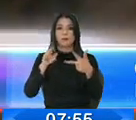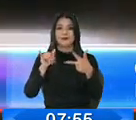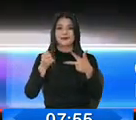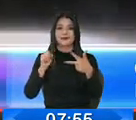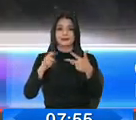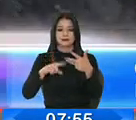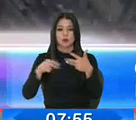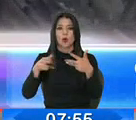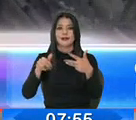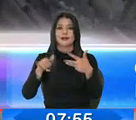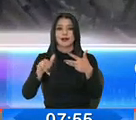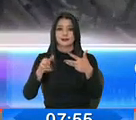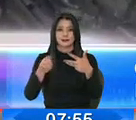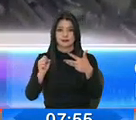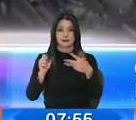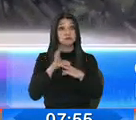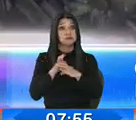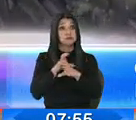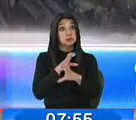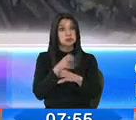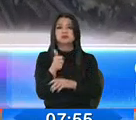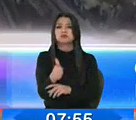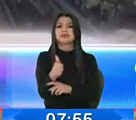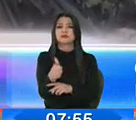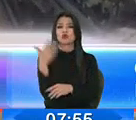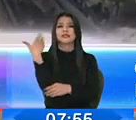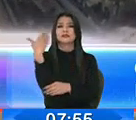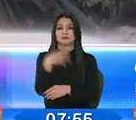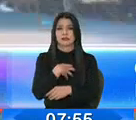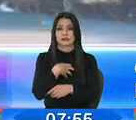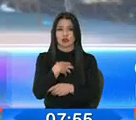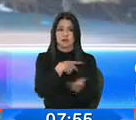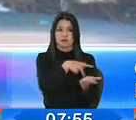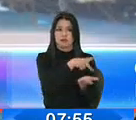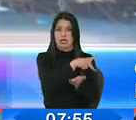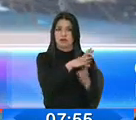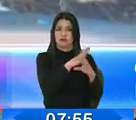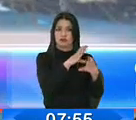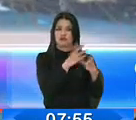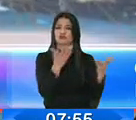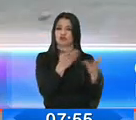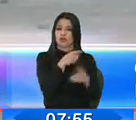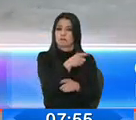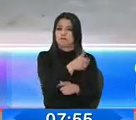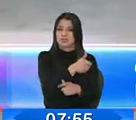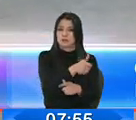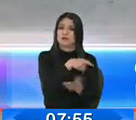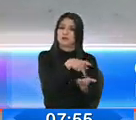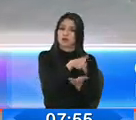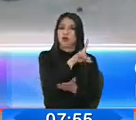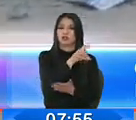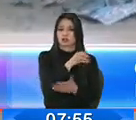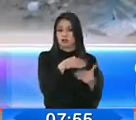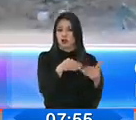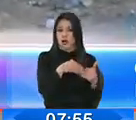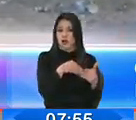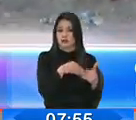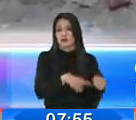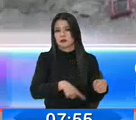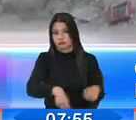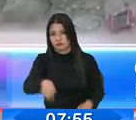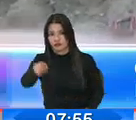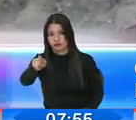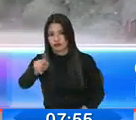Huaquillas. El bus había sido contratado por los hinchas barcelonistas en Aguas Verdes por $80 para el viaje de